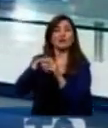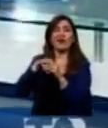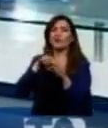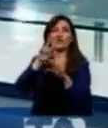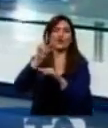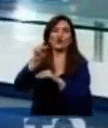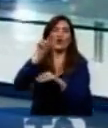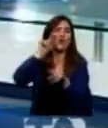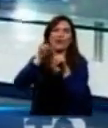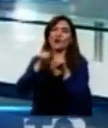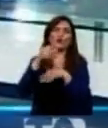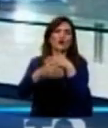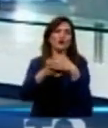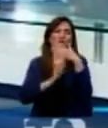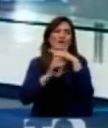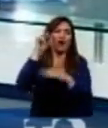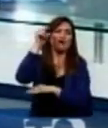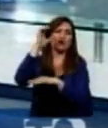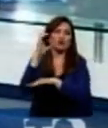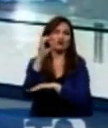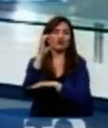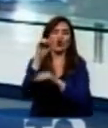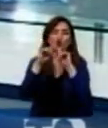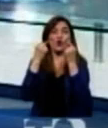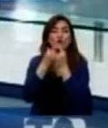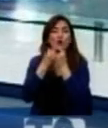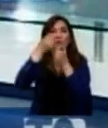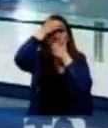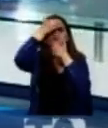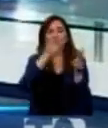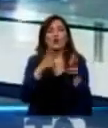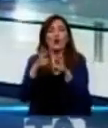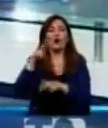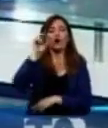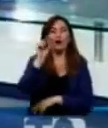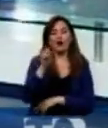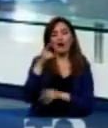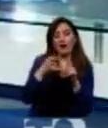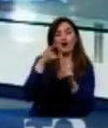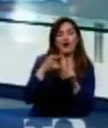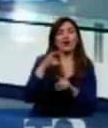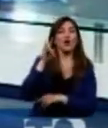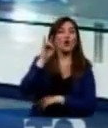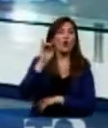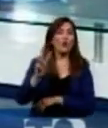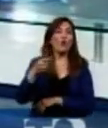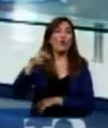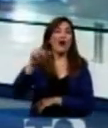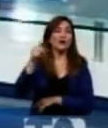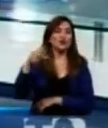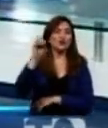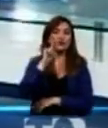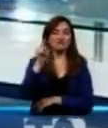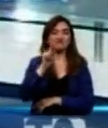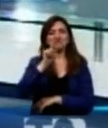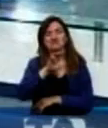proceso de paz con el gobierno colombiano. El grupo de alias Huacho tendría entre 400 y 500 hombres bajo su mando, según